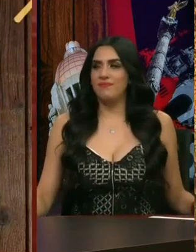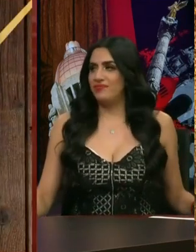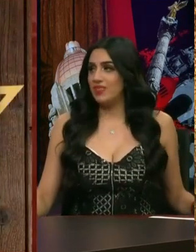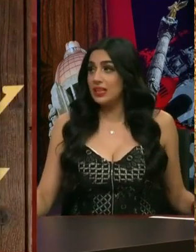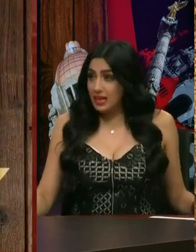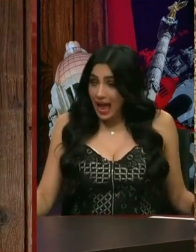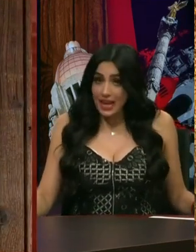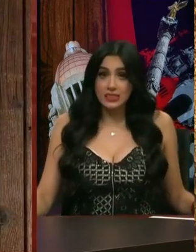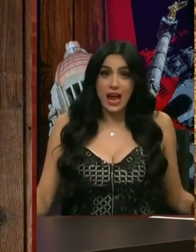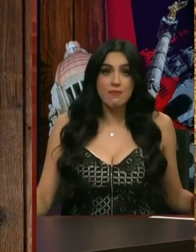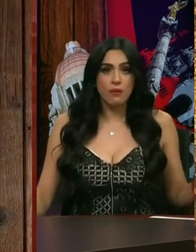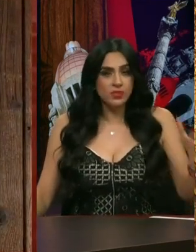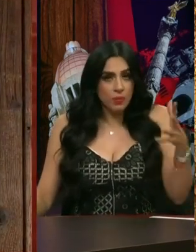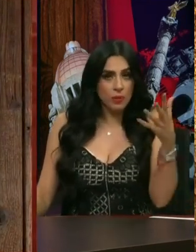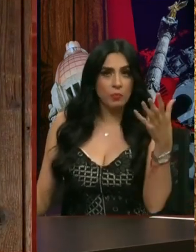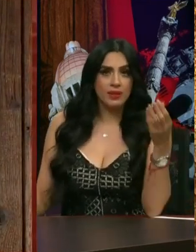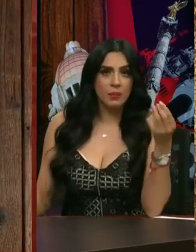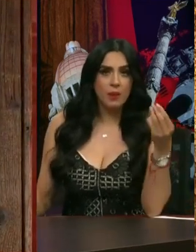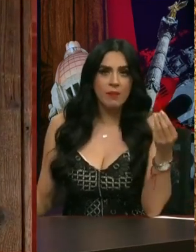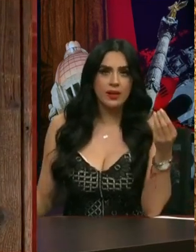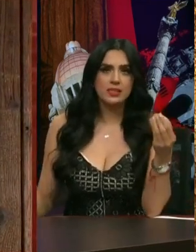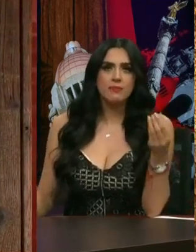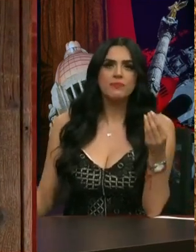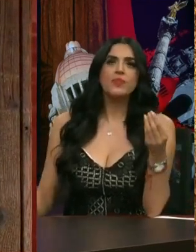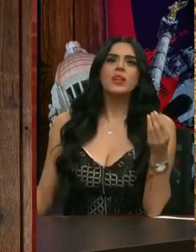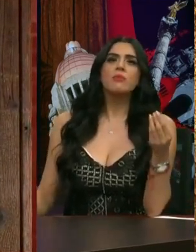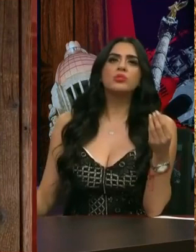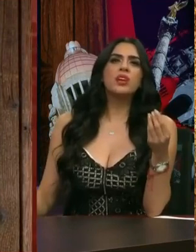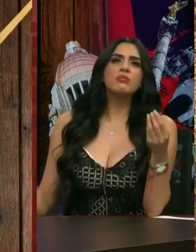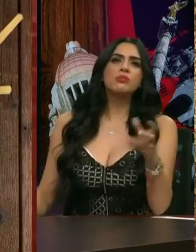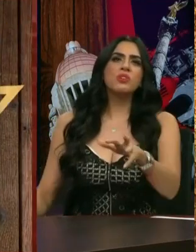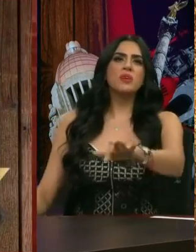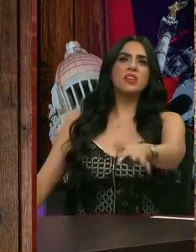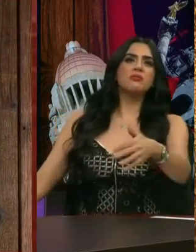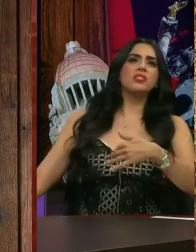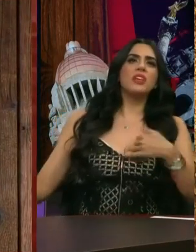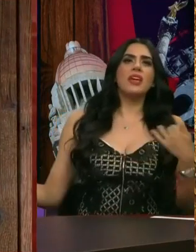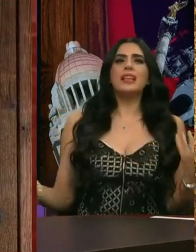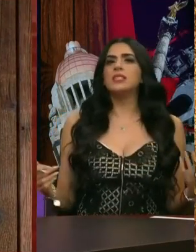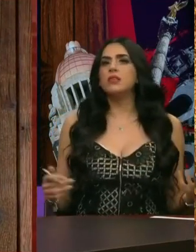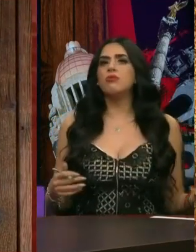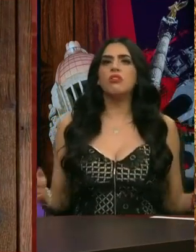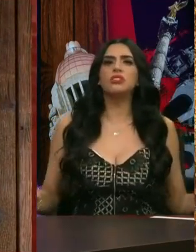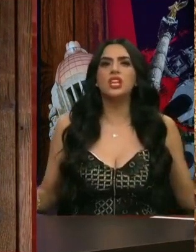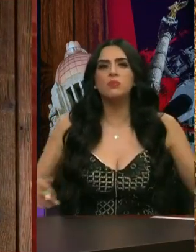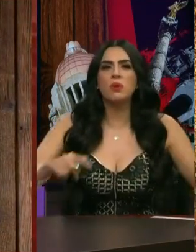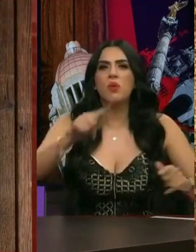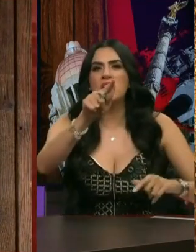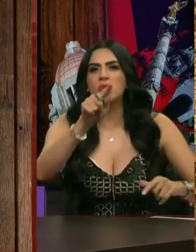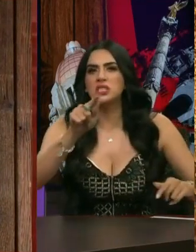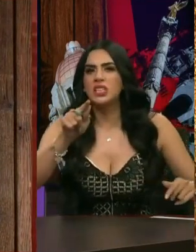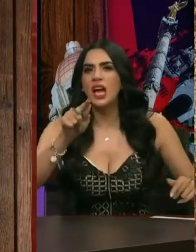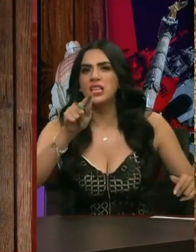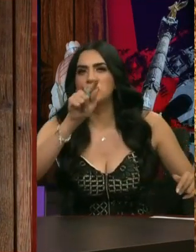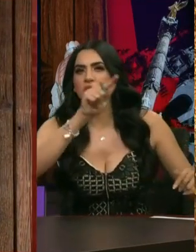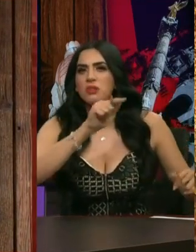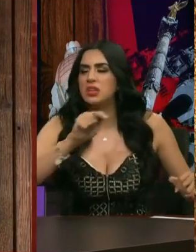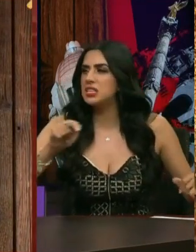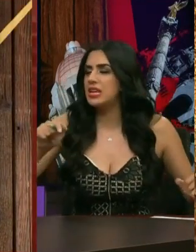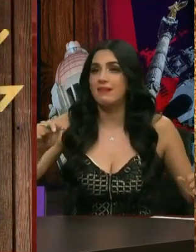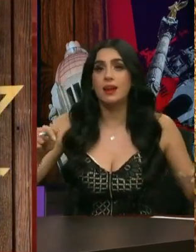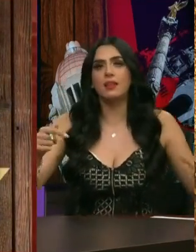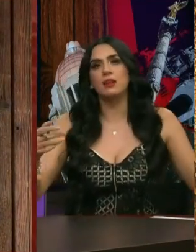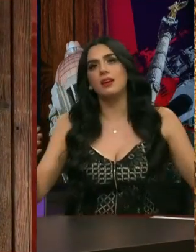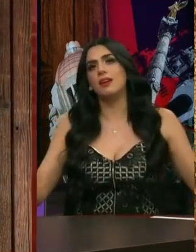Exactamente, sí, es en serio. Es real, Mau, es muy preocupante. Pero a ver, están buscando a sus amiguitos y al decir 1, 2, 3 por Juanito que está